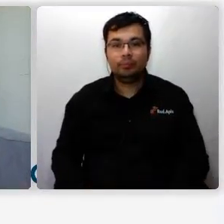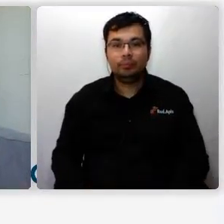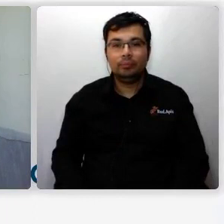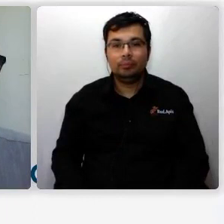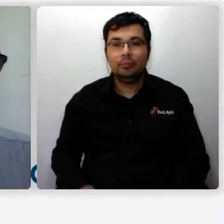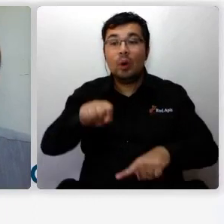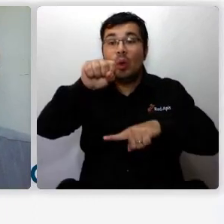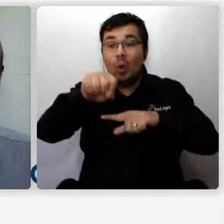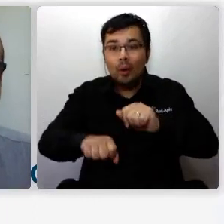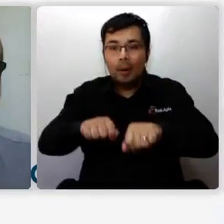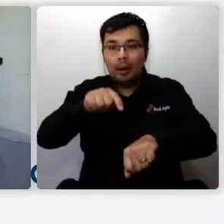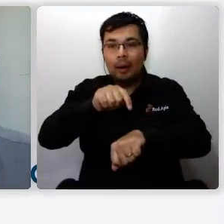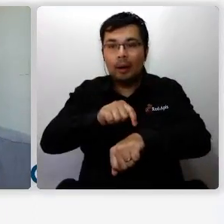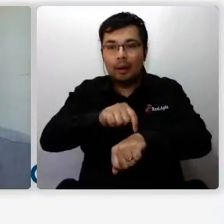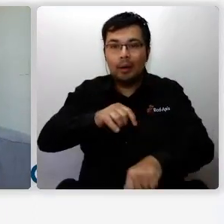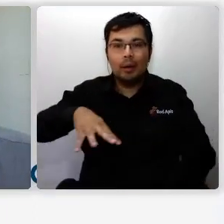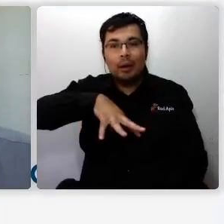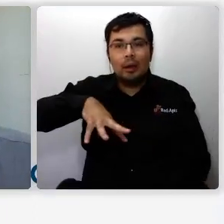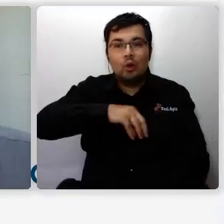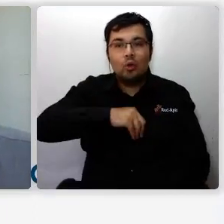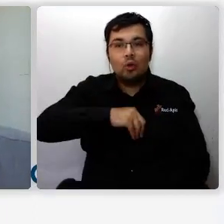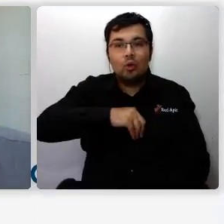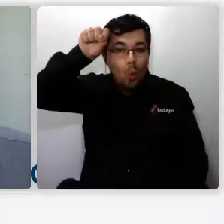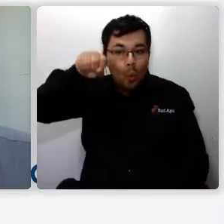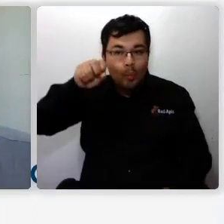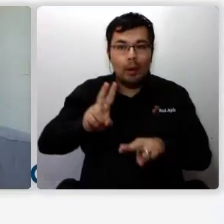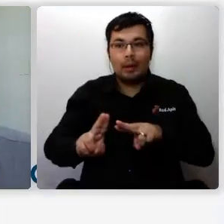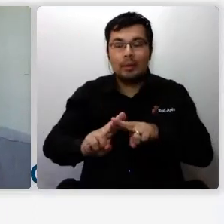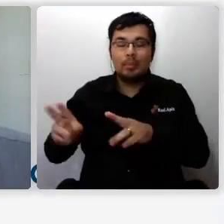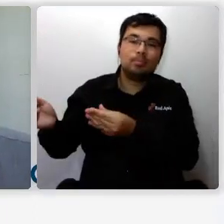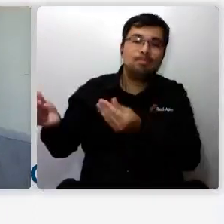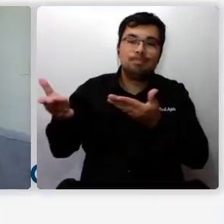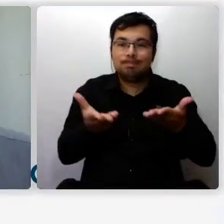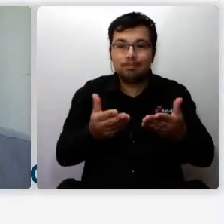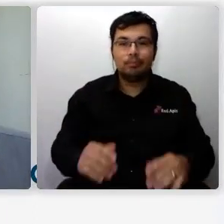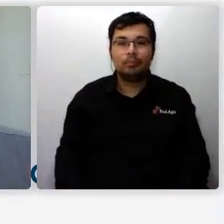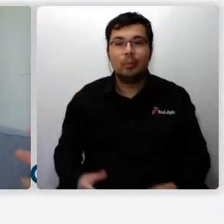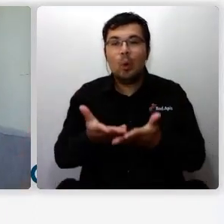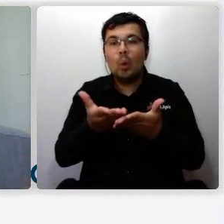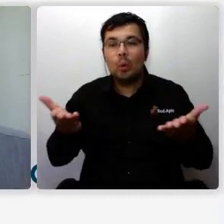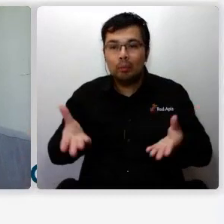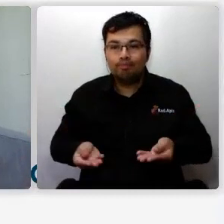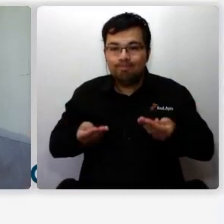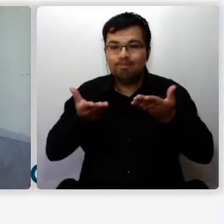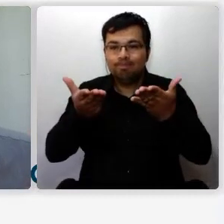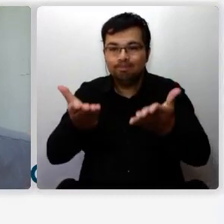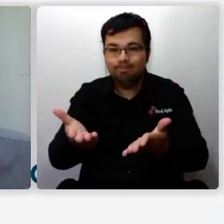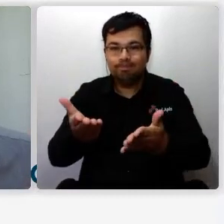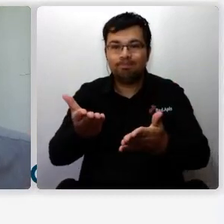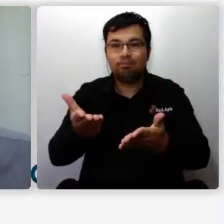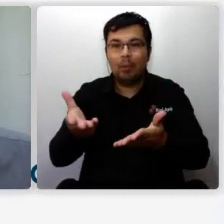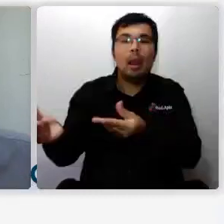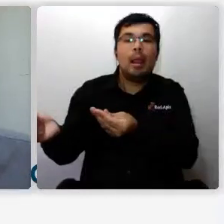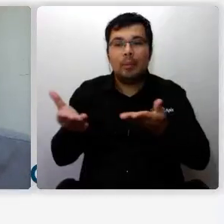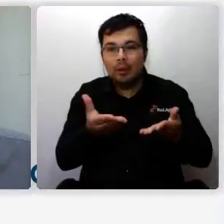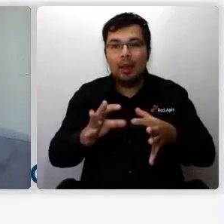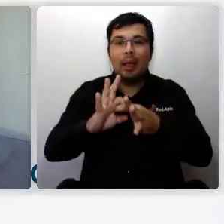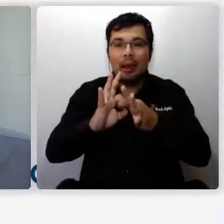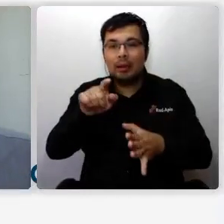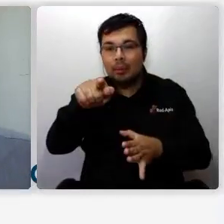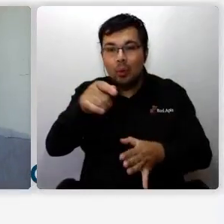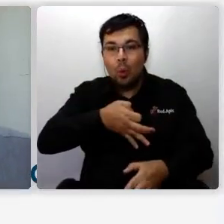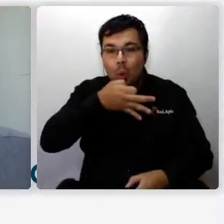hacemos. Y en nombre tuyo también agradecer a todos que también han recibido nuestra invitación durante el año y han sido receptivos con ello. Gracias por tus palabras,